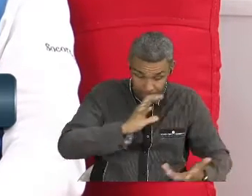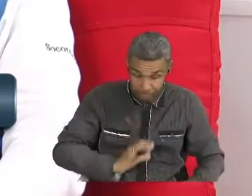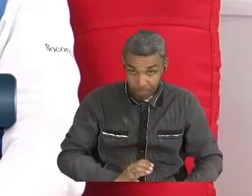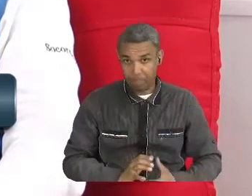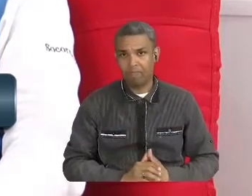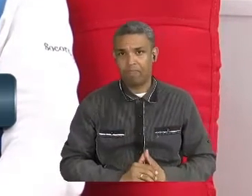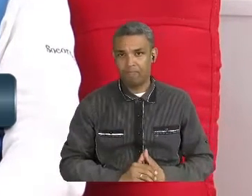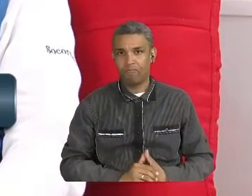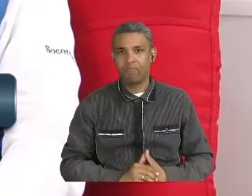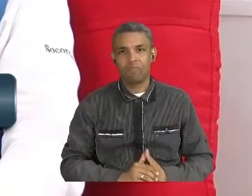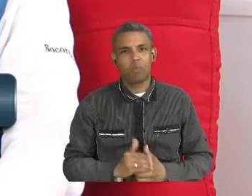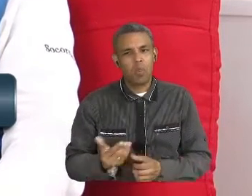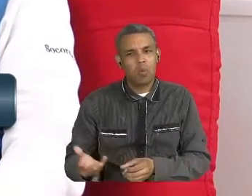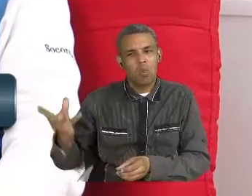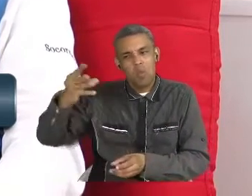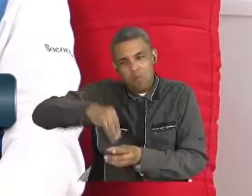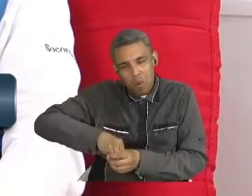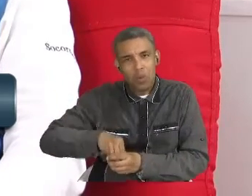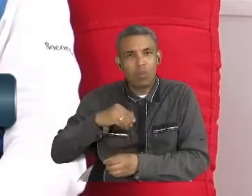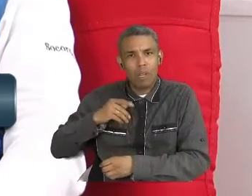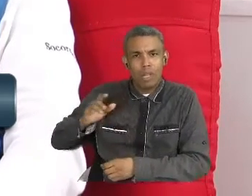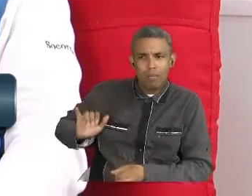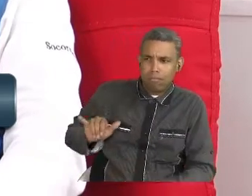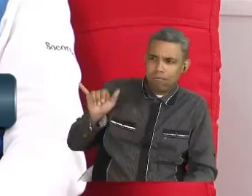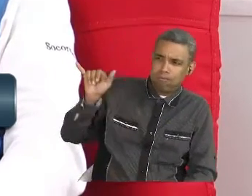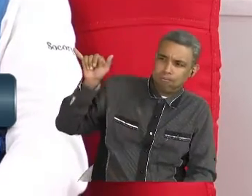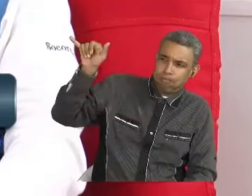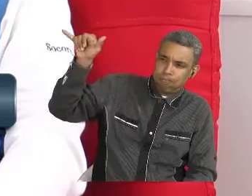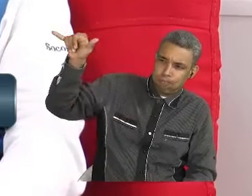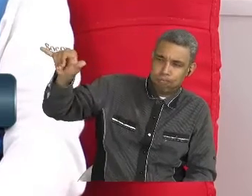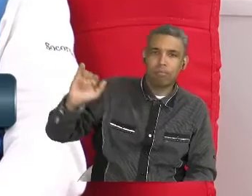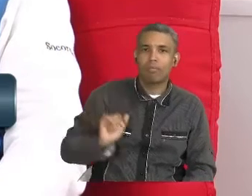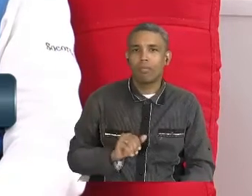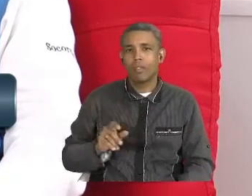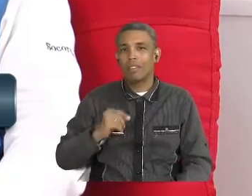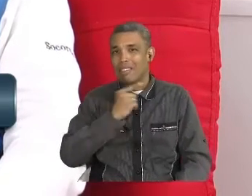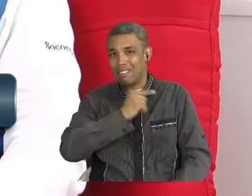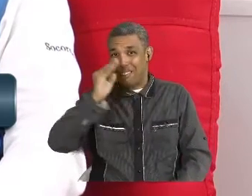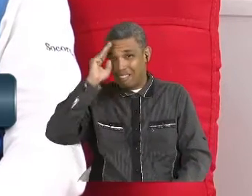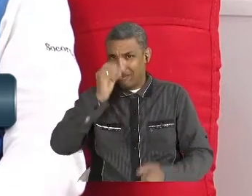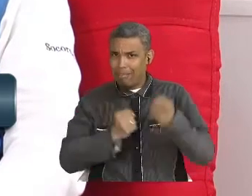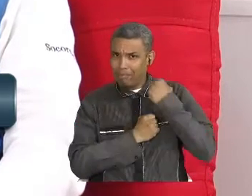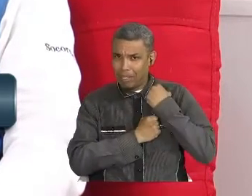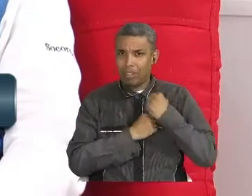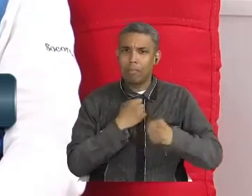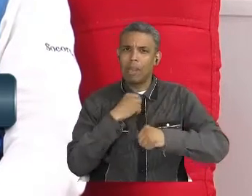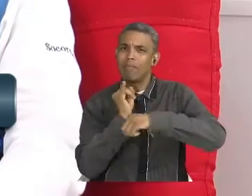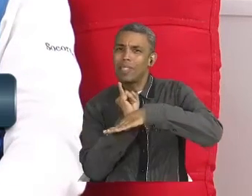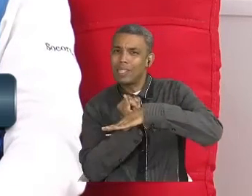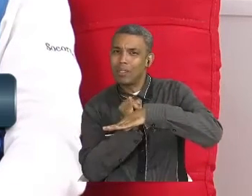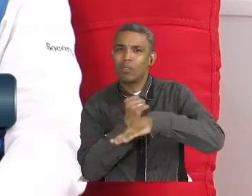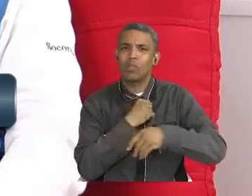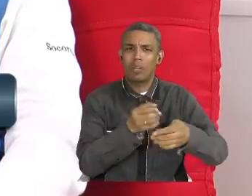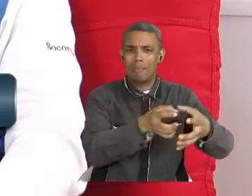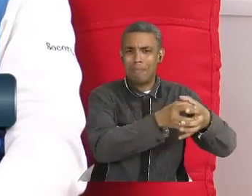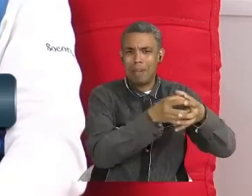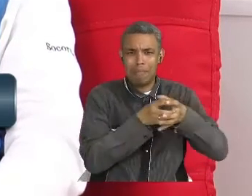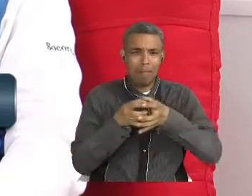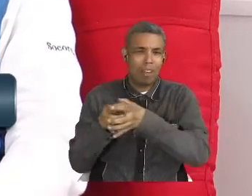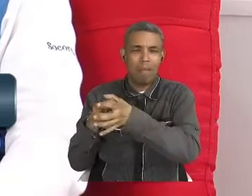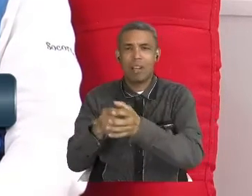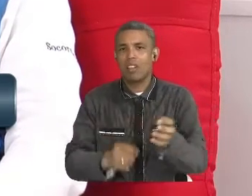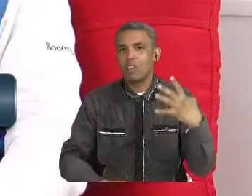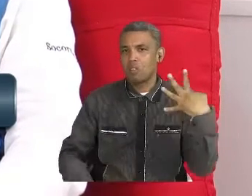cuales avalaron para hacer recolección de estos de estas ayudas, importante porque pues ante todo sabemos